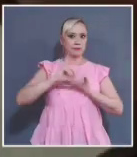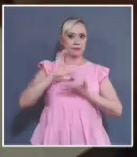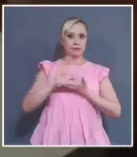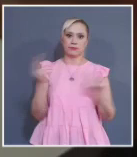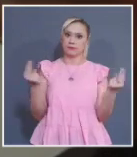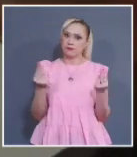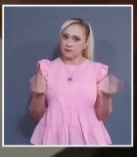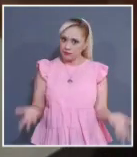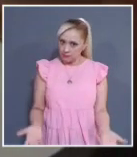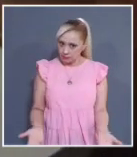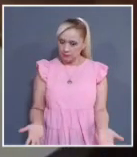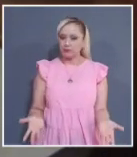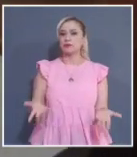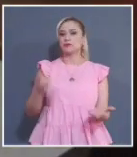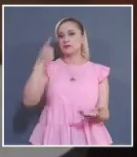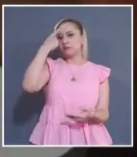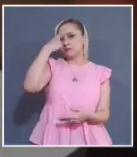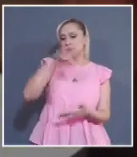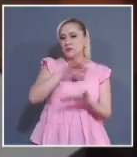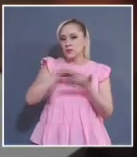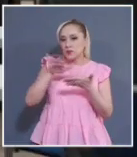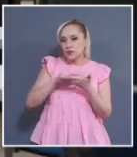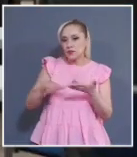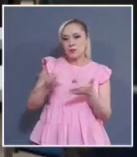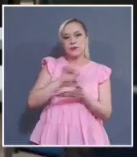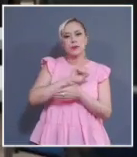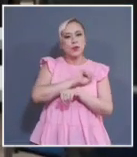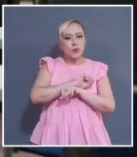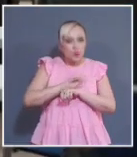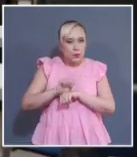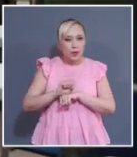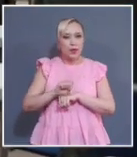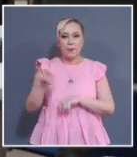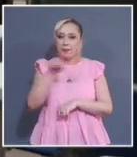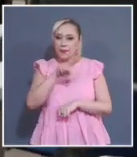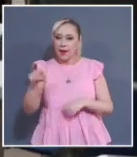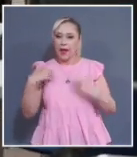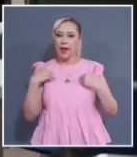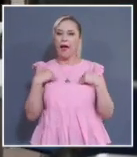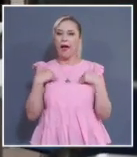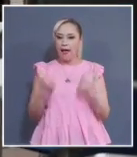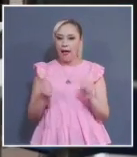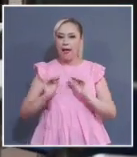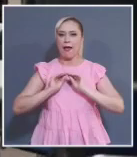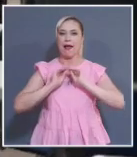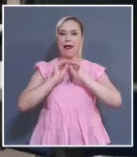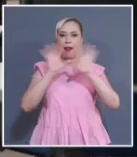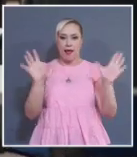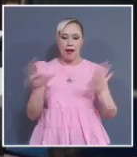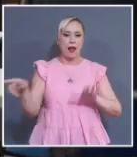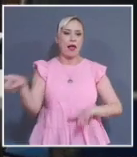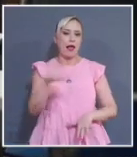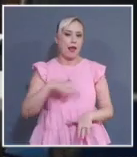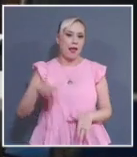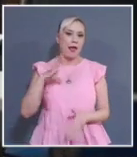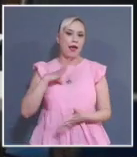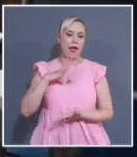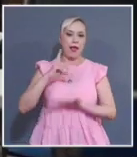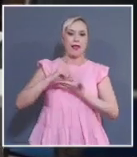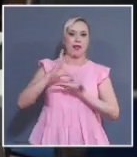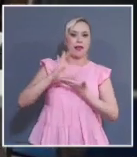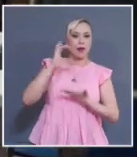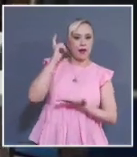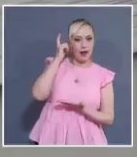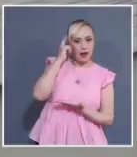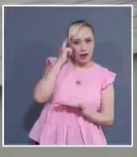del lenguaje judicial a un registro semántico y expresivo que pueda ser entendido por aquellas personas con dificultades cognitivas o